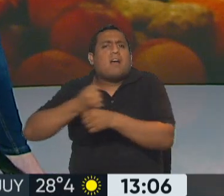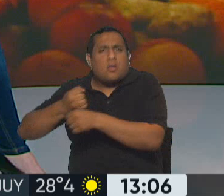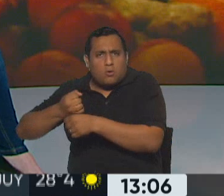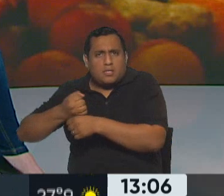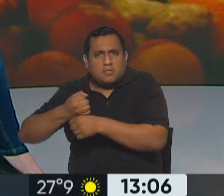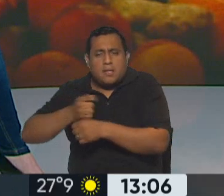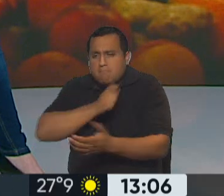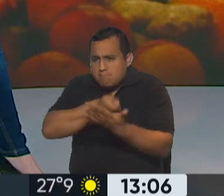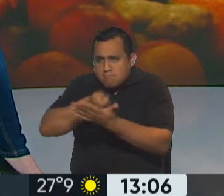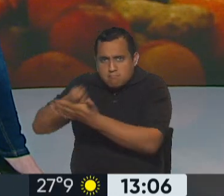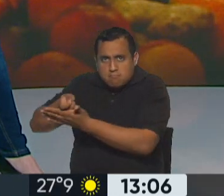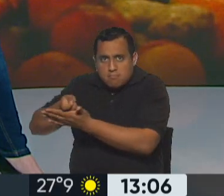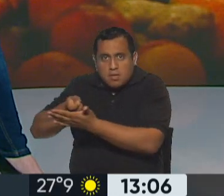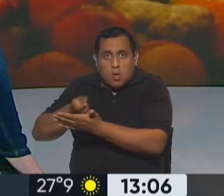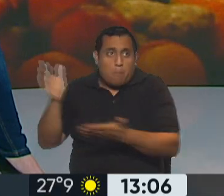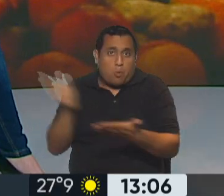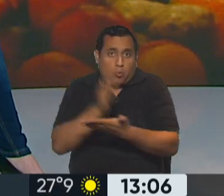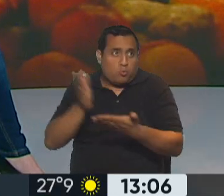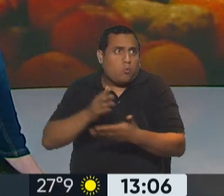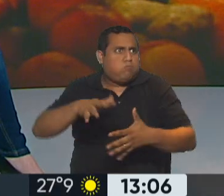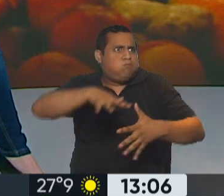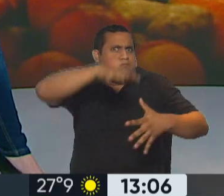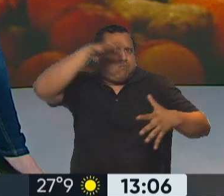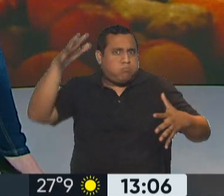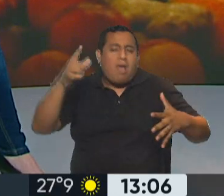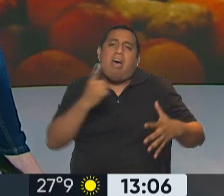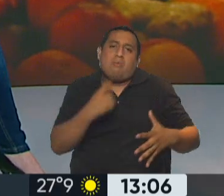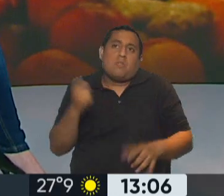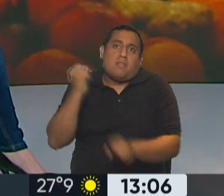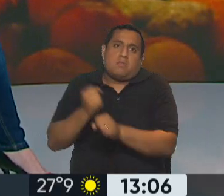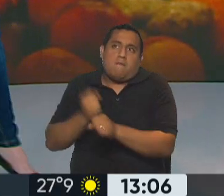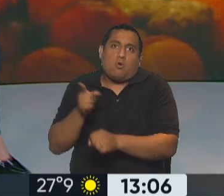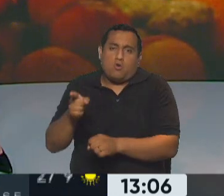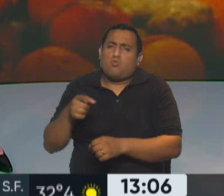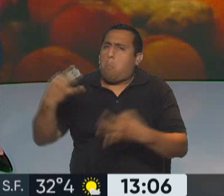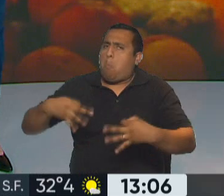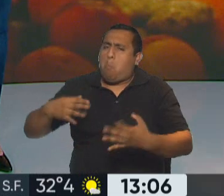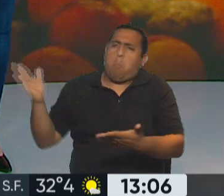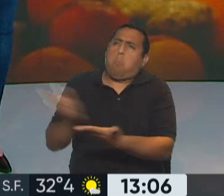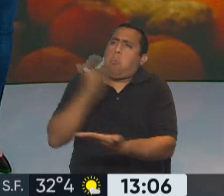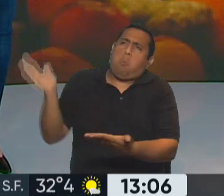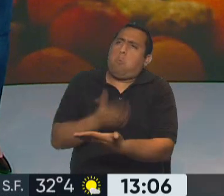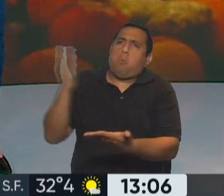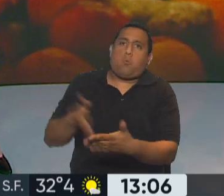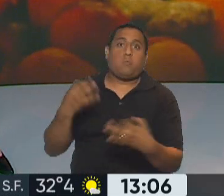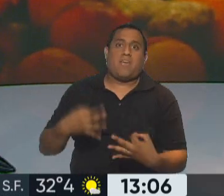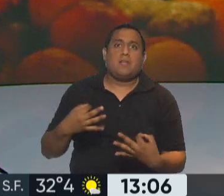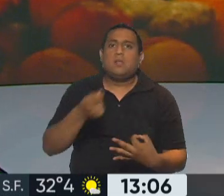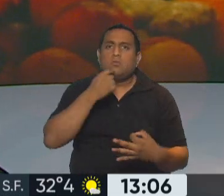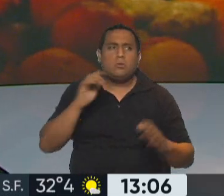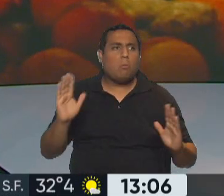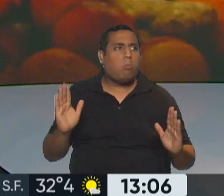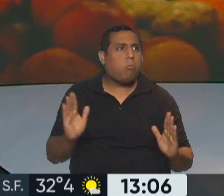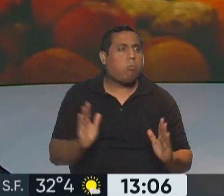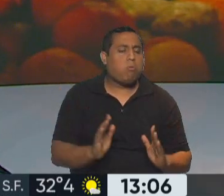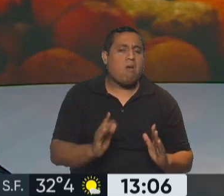producción. Si la productividad aumenta, significa que los trabajadores son más productivos, es decir, un trabajador rinde más. Si la productividad baja, significa